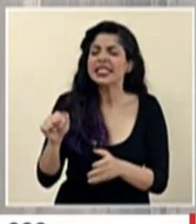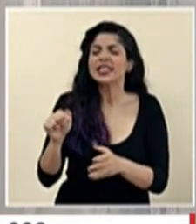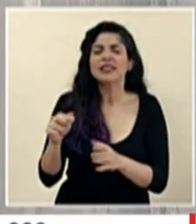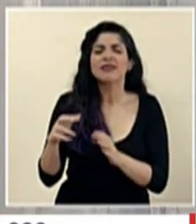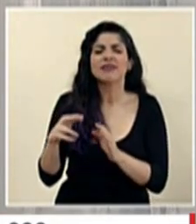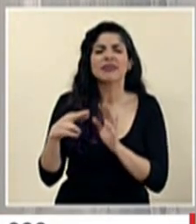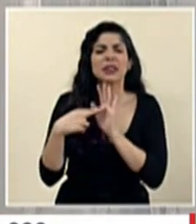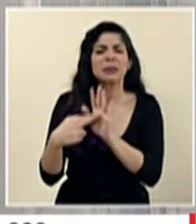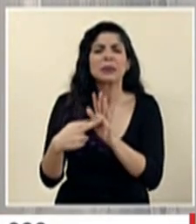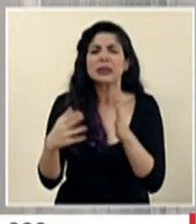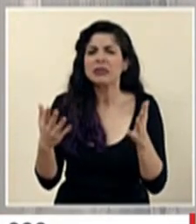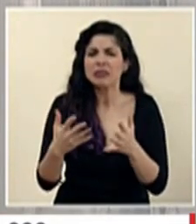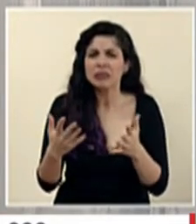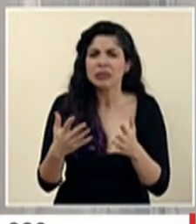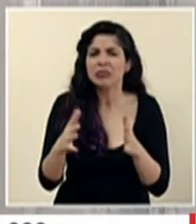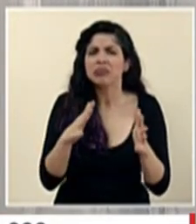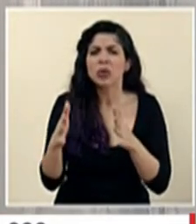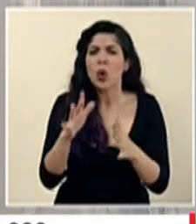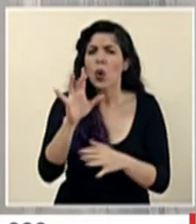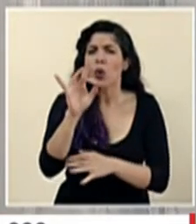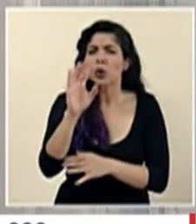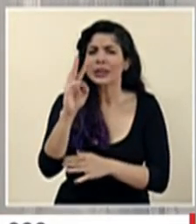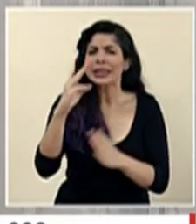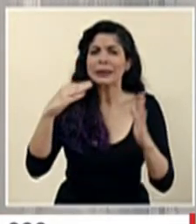representaría básicamente